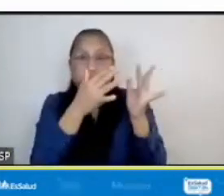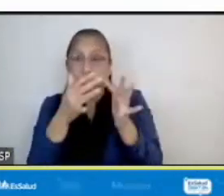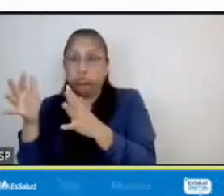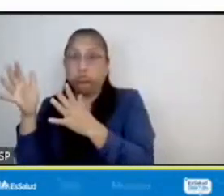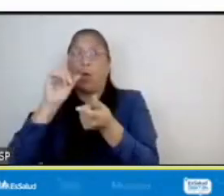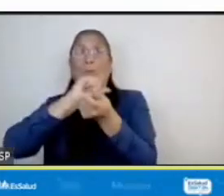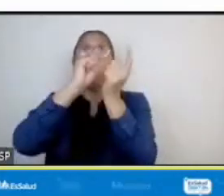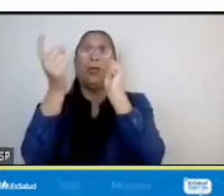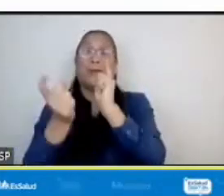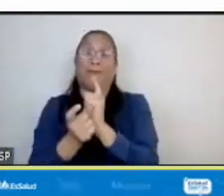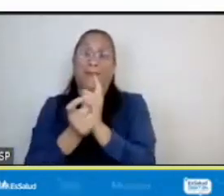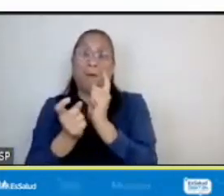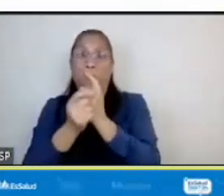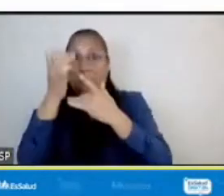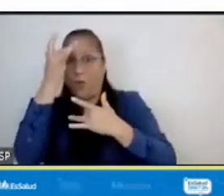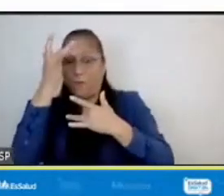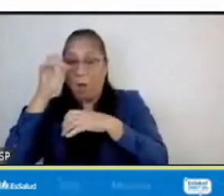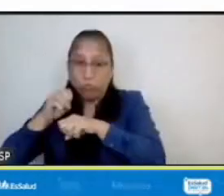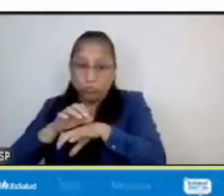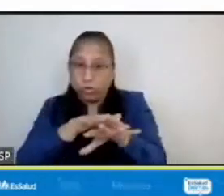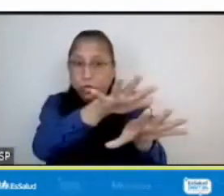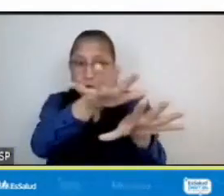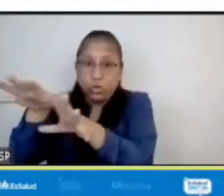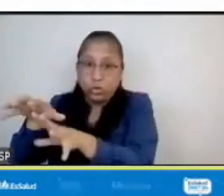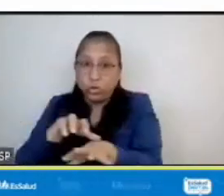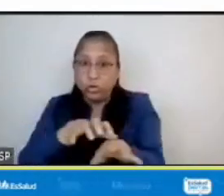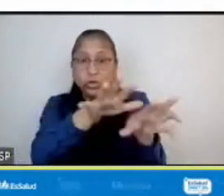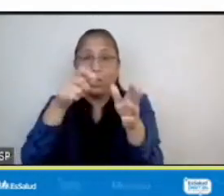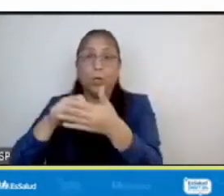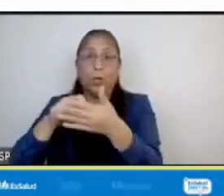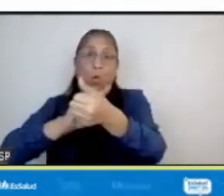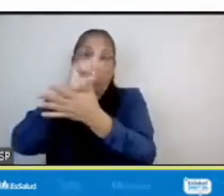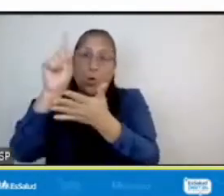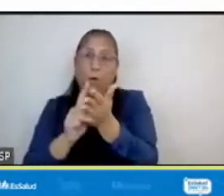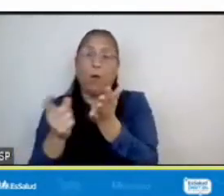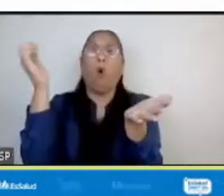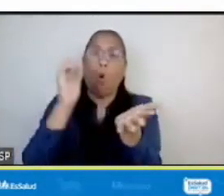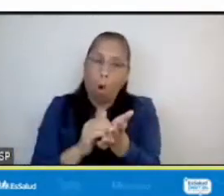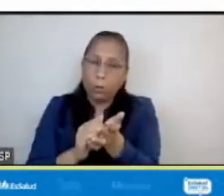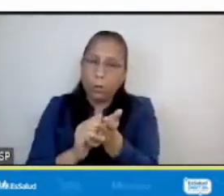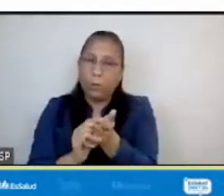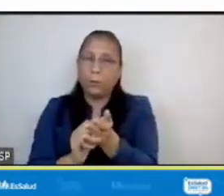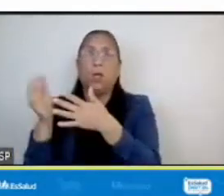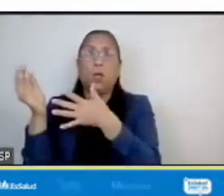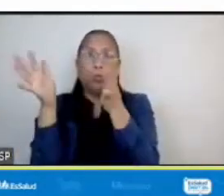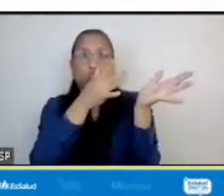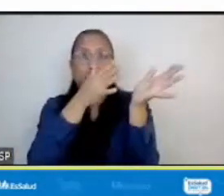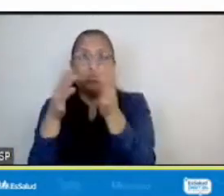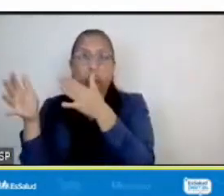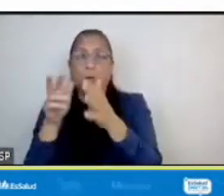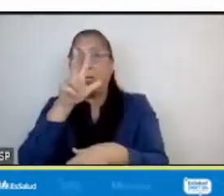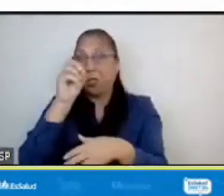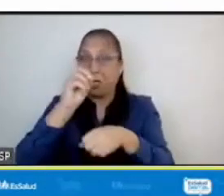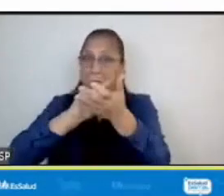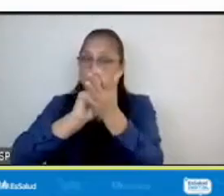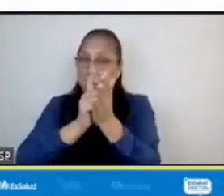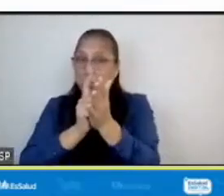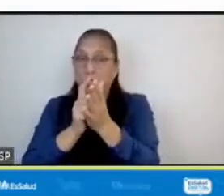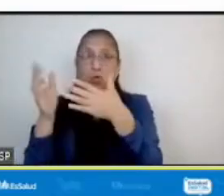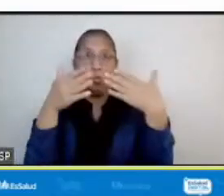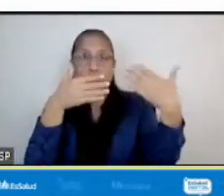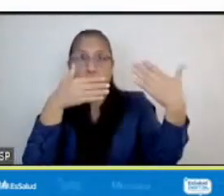carga viral que hay en el ambiente y otra vez, después de toda una hora, se vuelve a recargar probablemente el ambiente, abrir de nuevo media hora las ventanas para que circule el